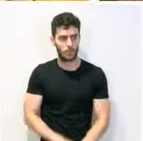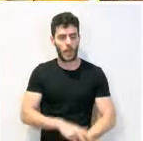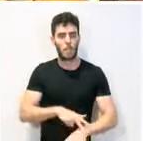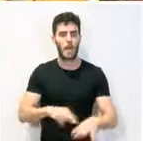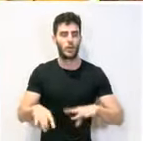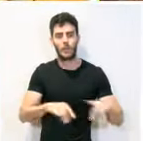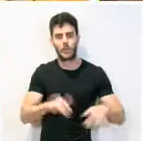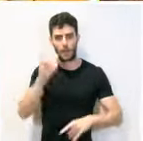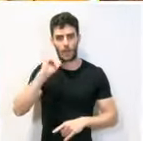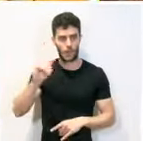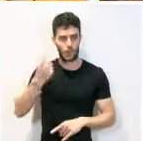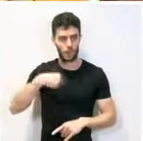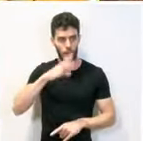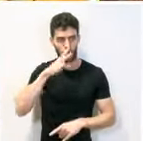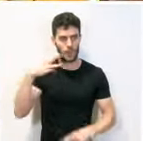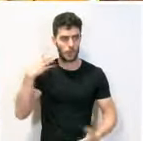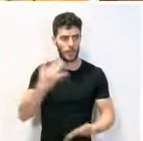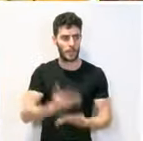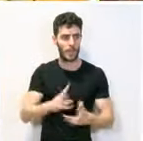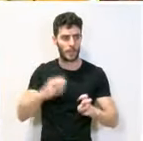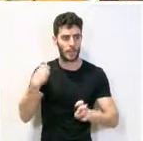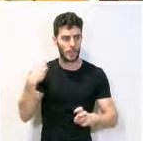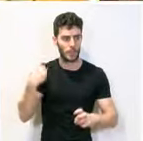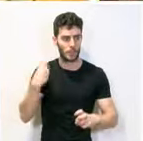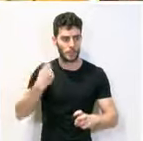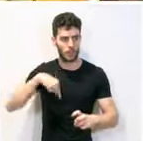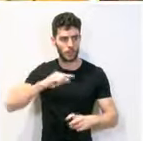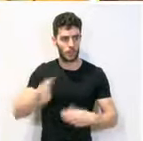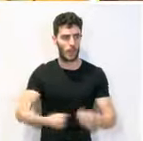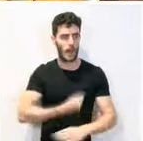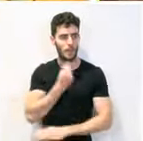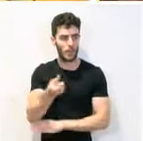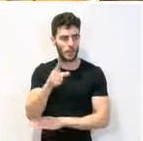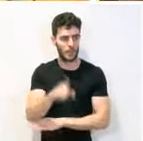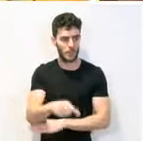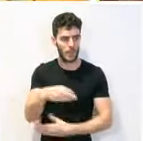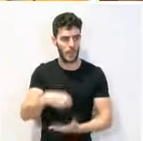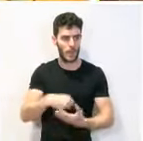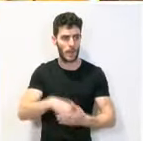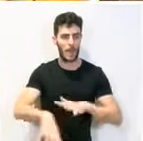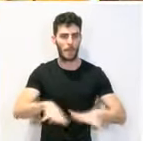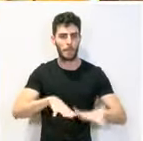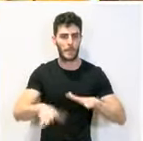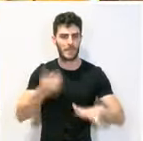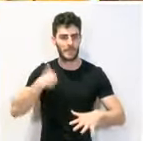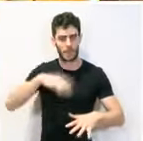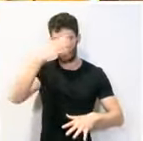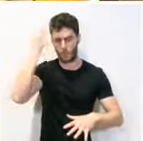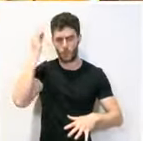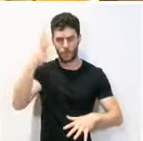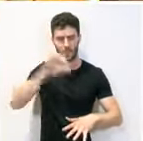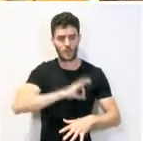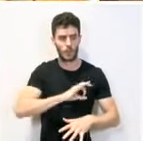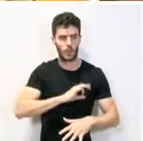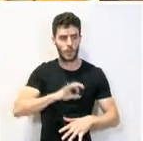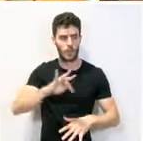Rioja. Llevamos 3 años con este asunto. Hay que impulsarlo y ponerlo en marcha de una vez por todas, señora